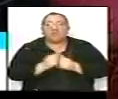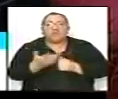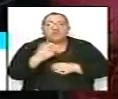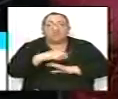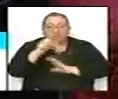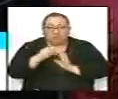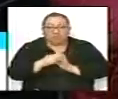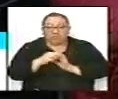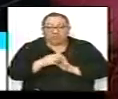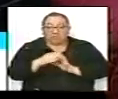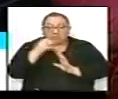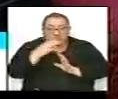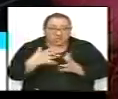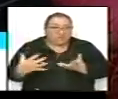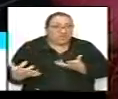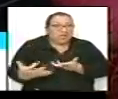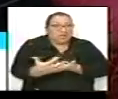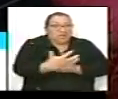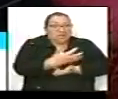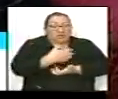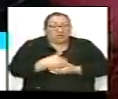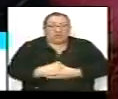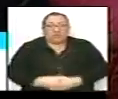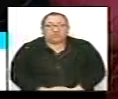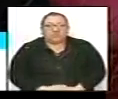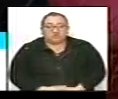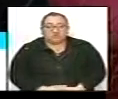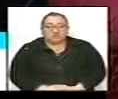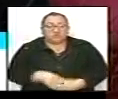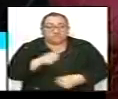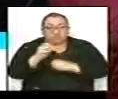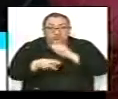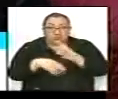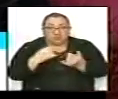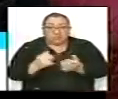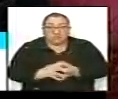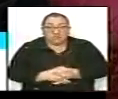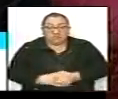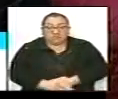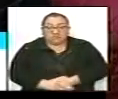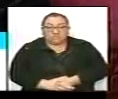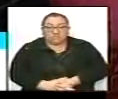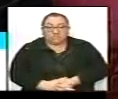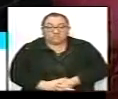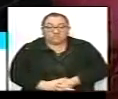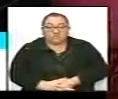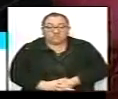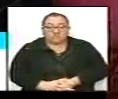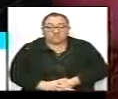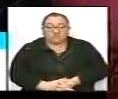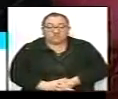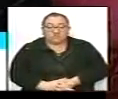proyecto recogiendo lo que se está diciendo? Si usted trae